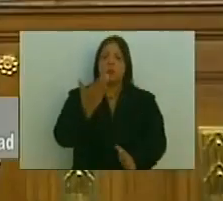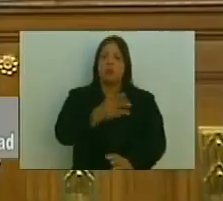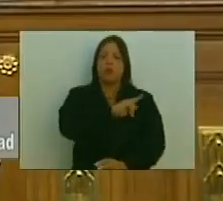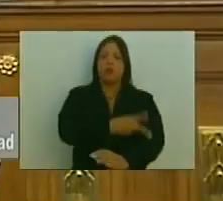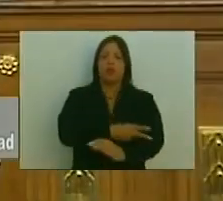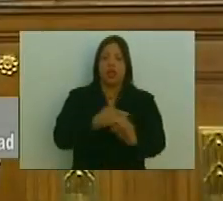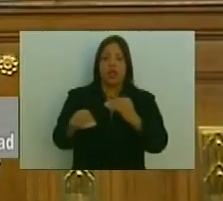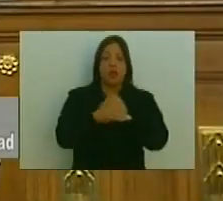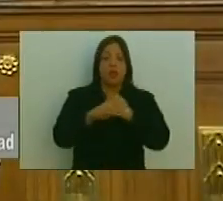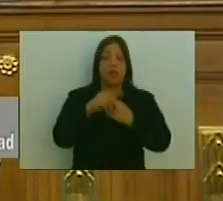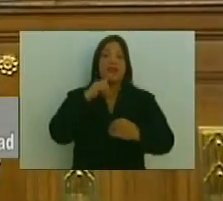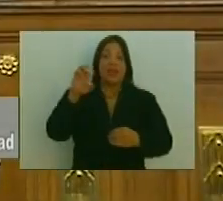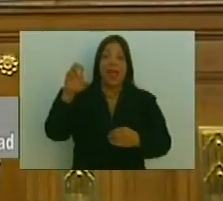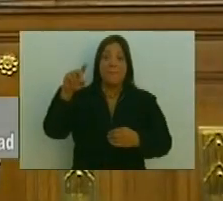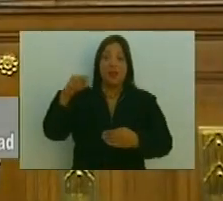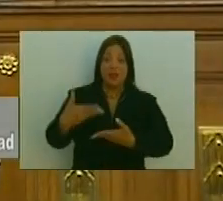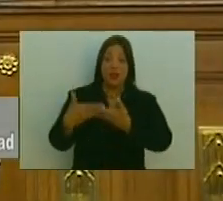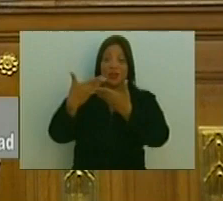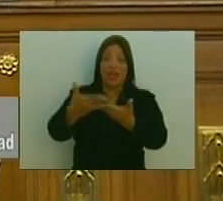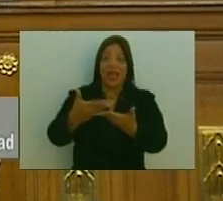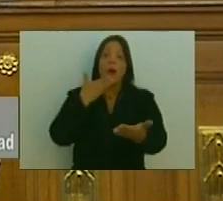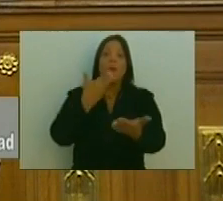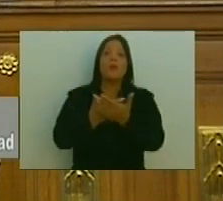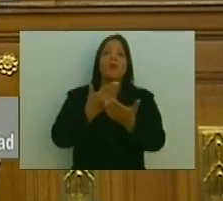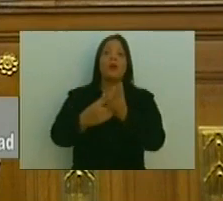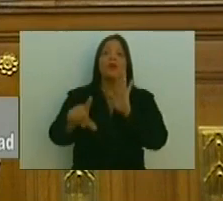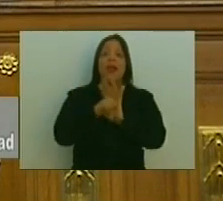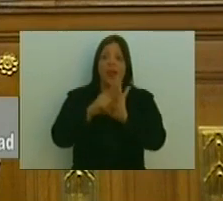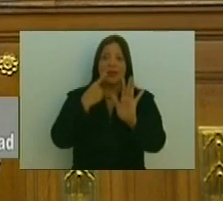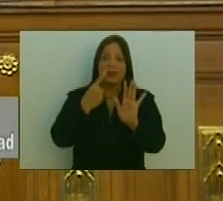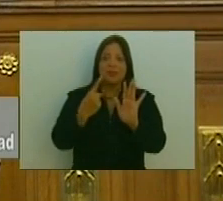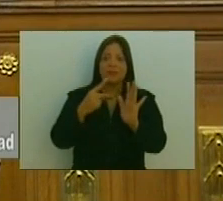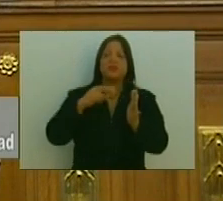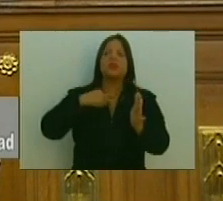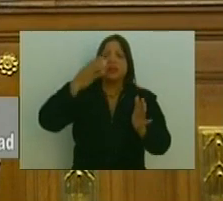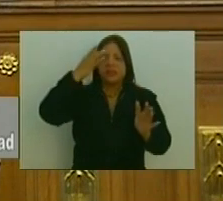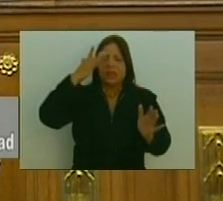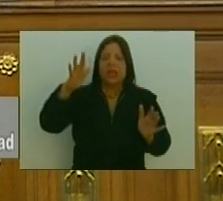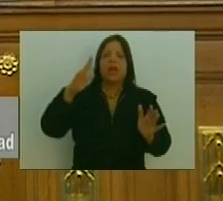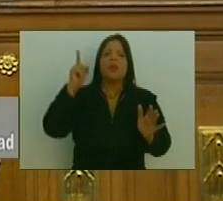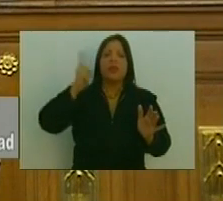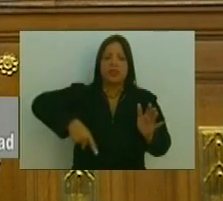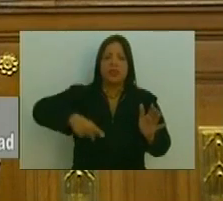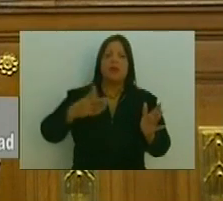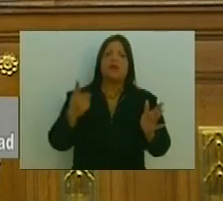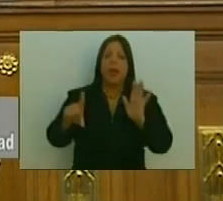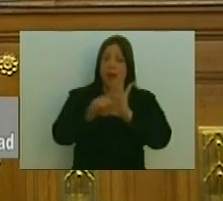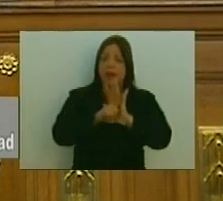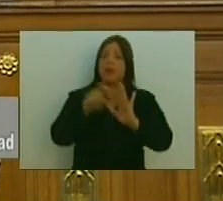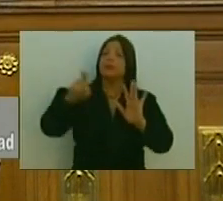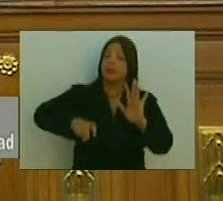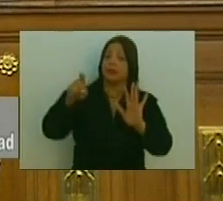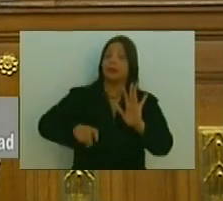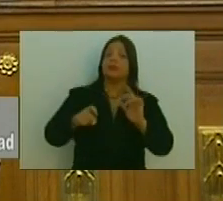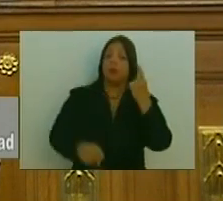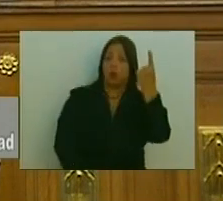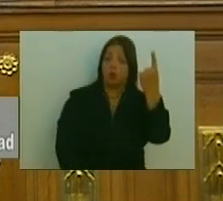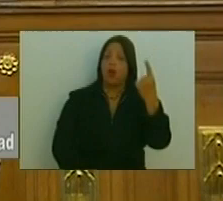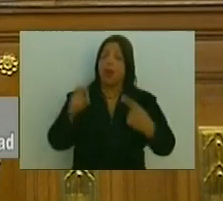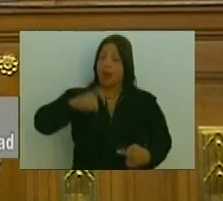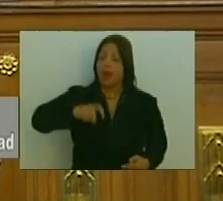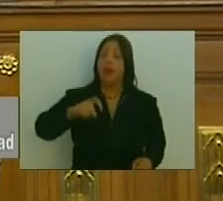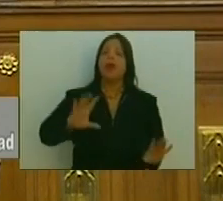cuando el compañero Emilio entregó la propuesta de ley orgánica. Sí creemos que debemos tener una ley orgánica. Esa ley